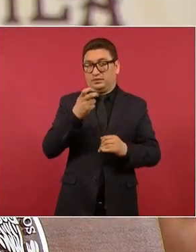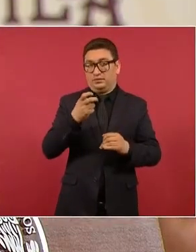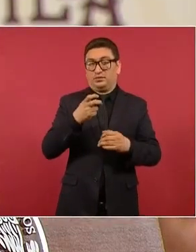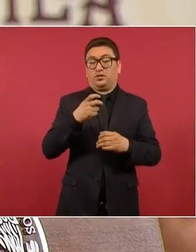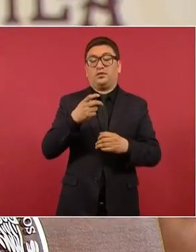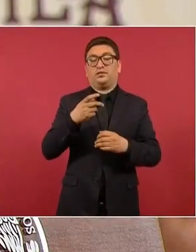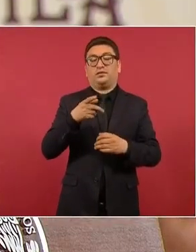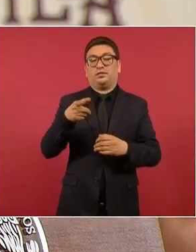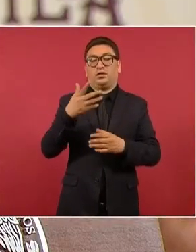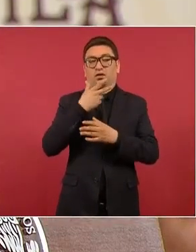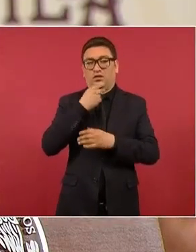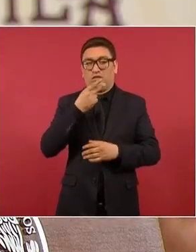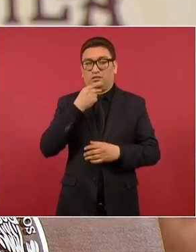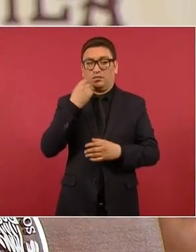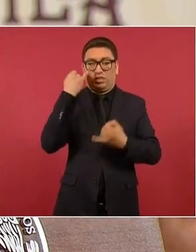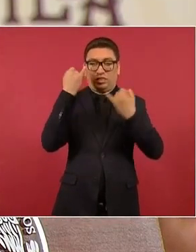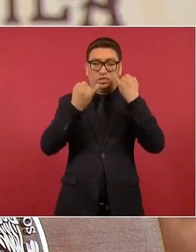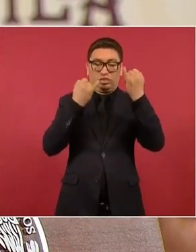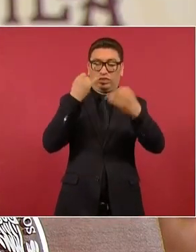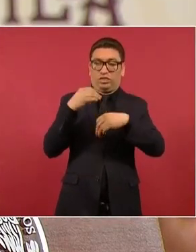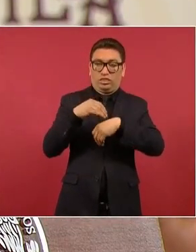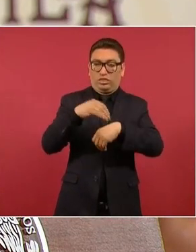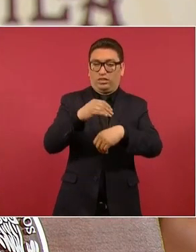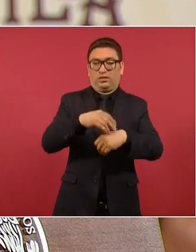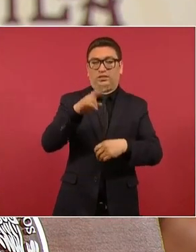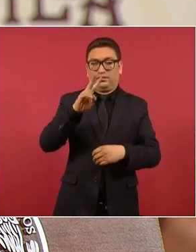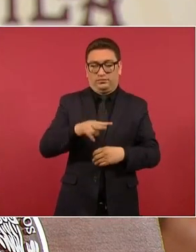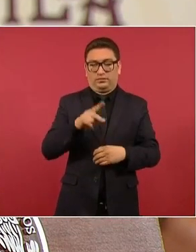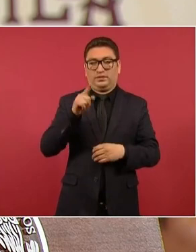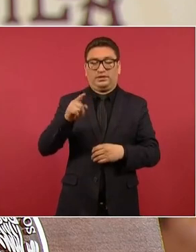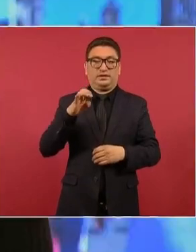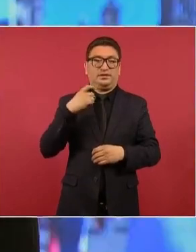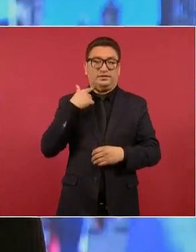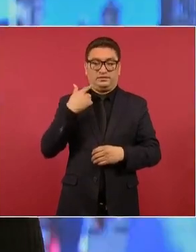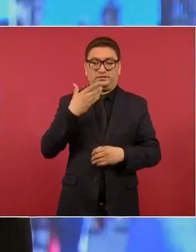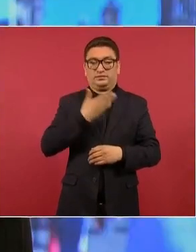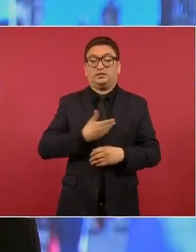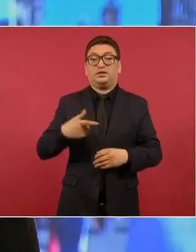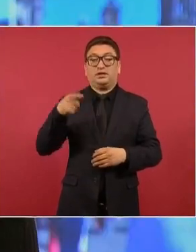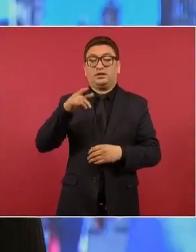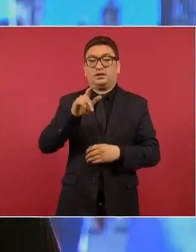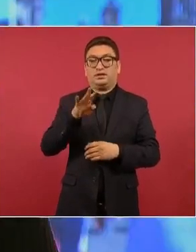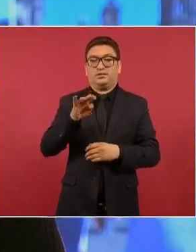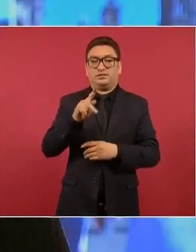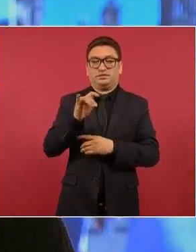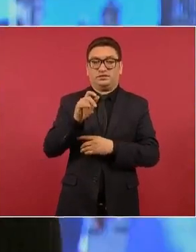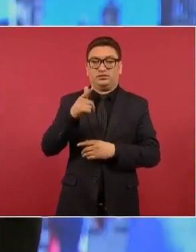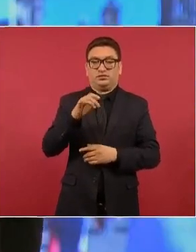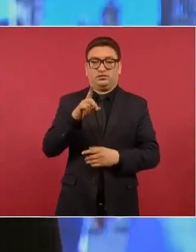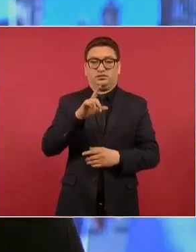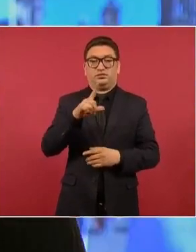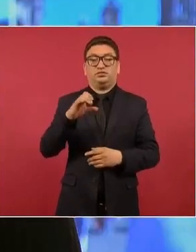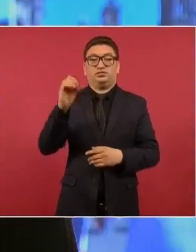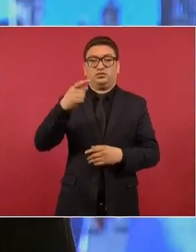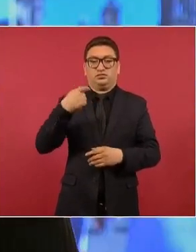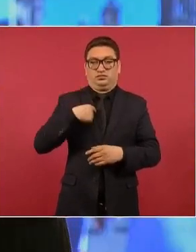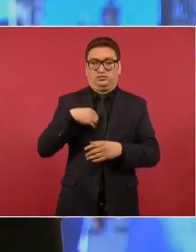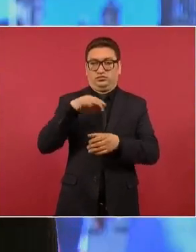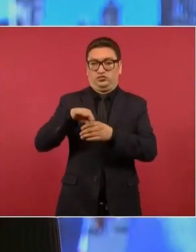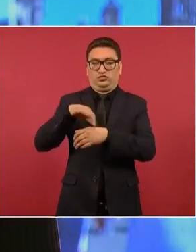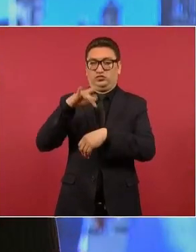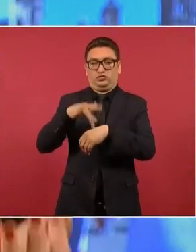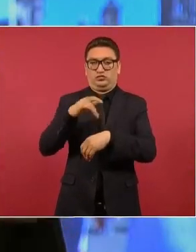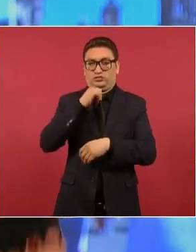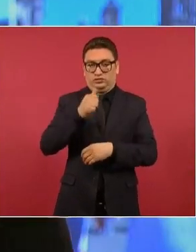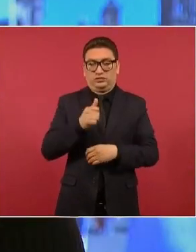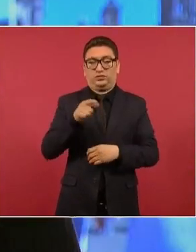La paranoia y la sin razón. También la ex lideresa del CENTE, Elba Esther Gordilla, que clamó: mi voto no se toca, como